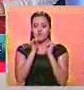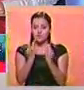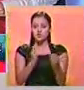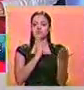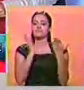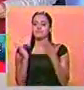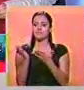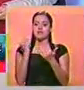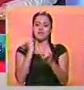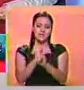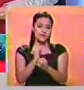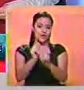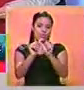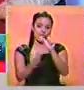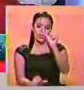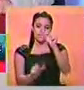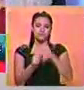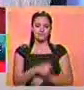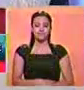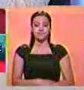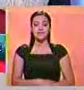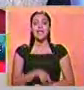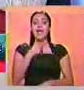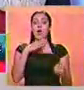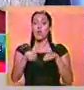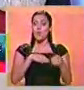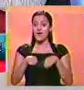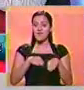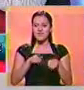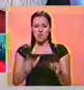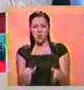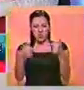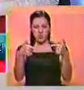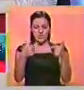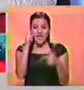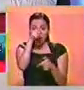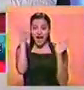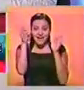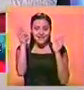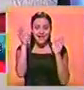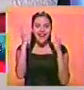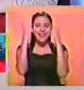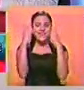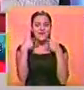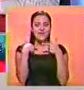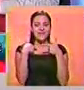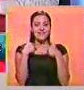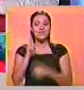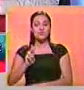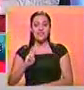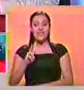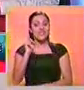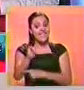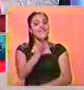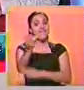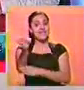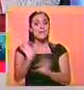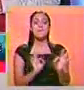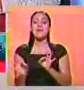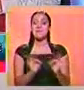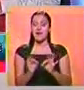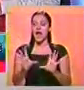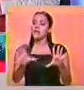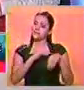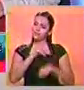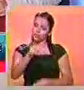en noticierovenevision.net. Así es, este jueves el gran enfrentamiento, Águilas y Leones en el Estadio Universitario. Tenemos que ir. Prepárense y